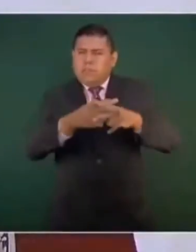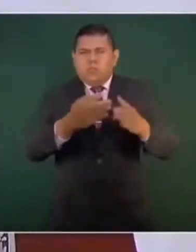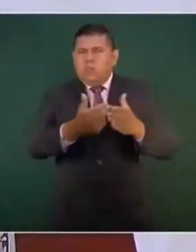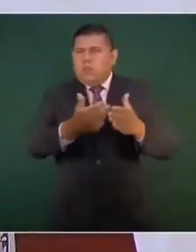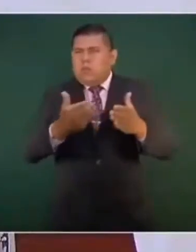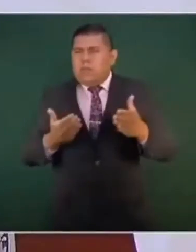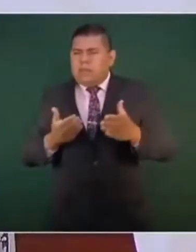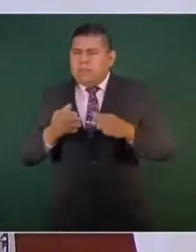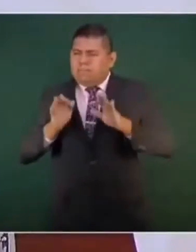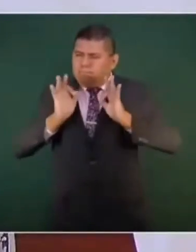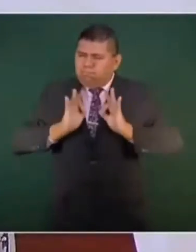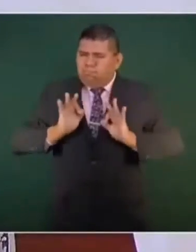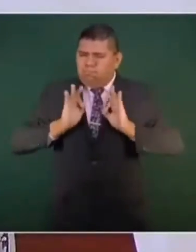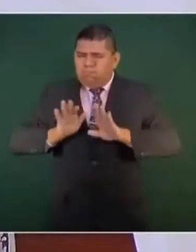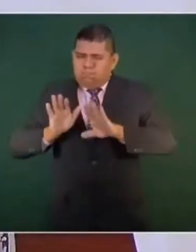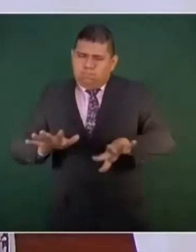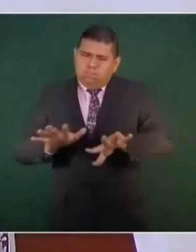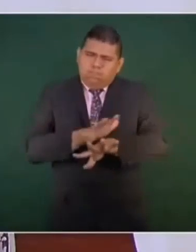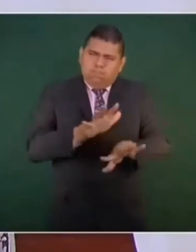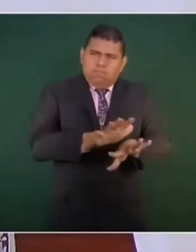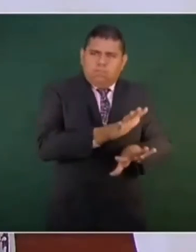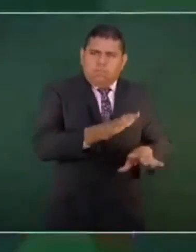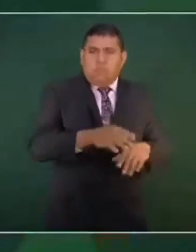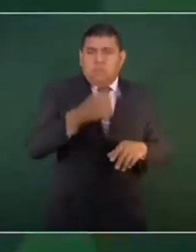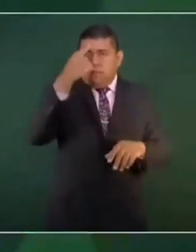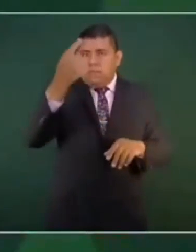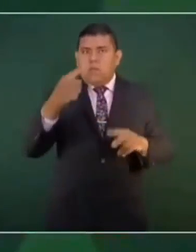que no siguiera